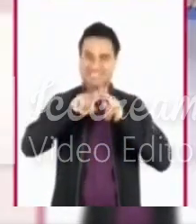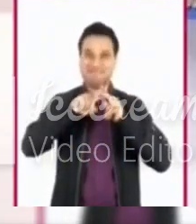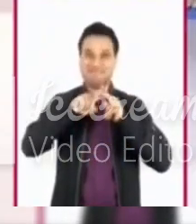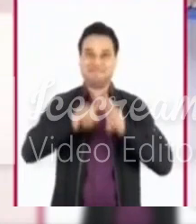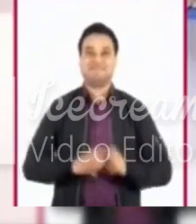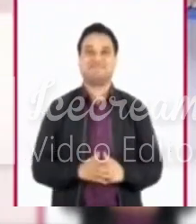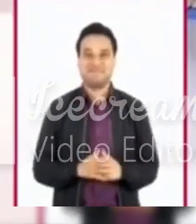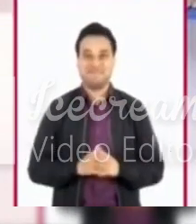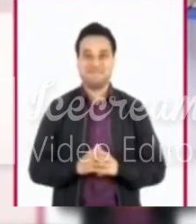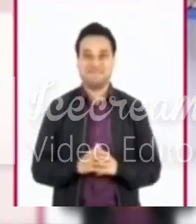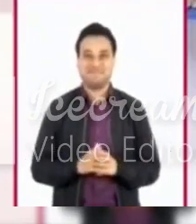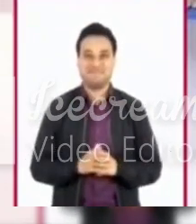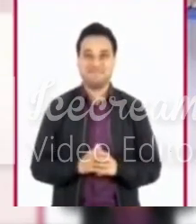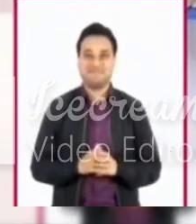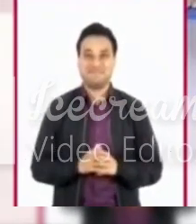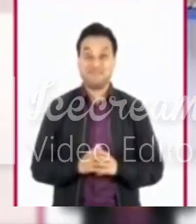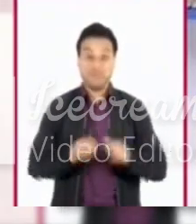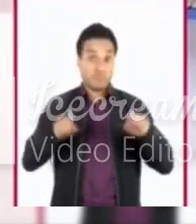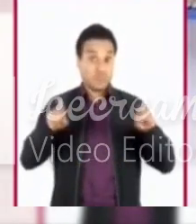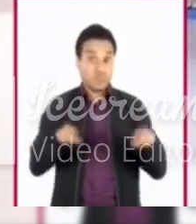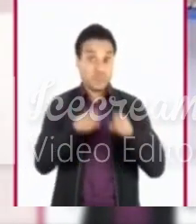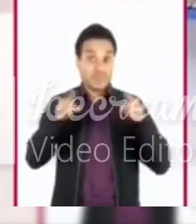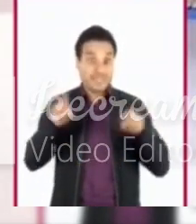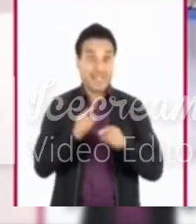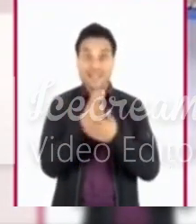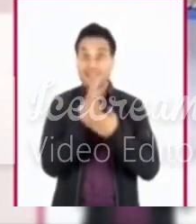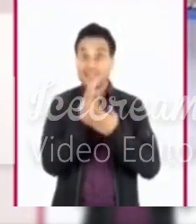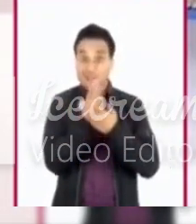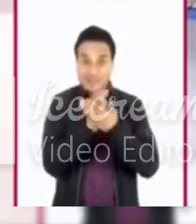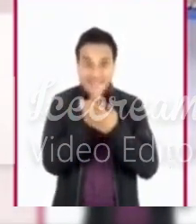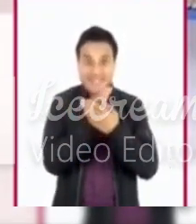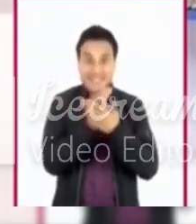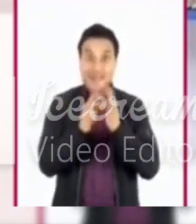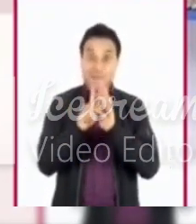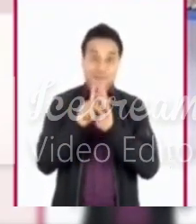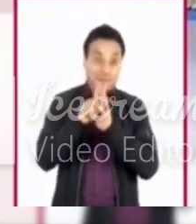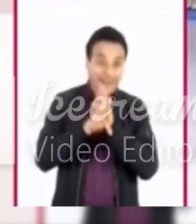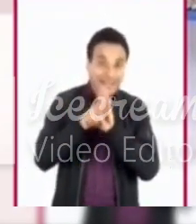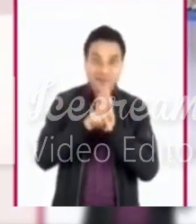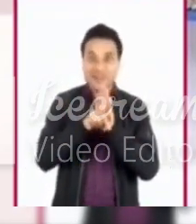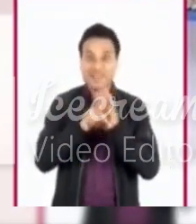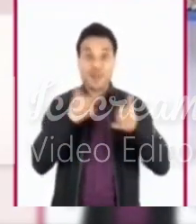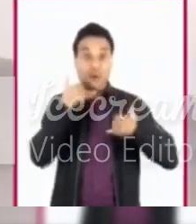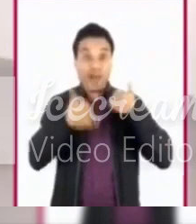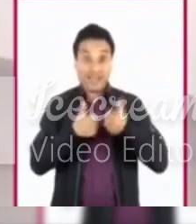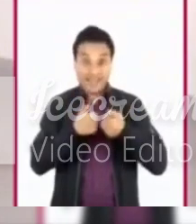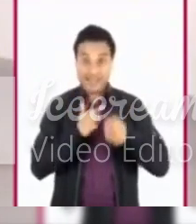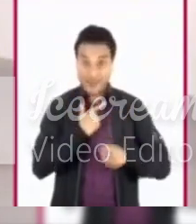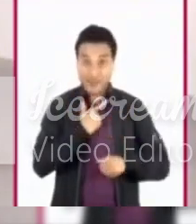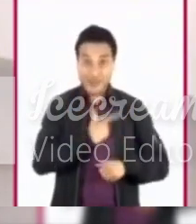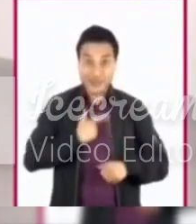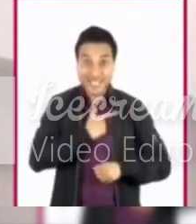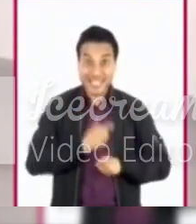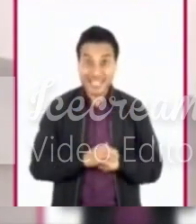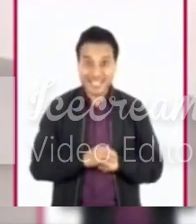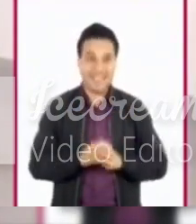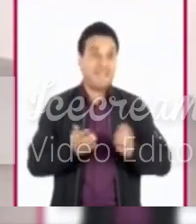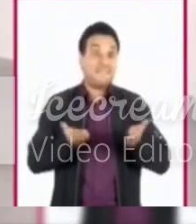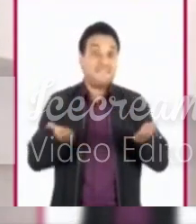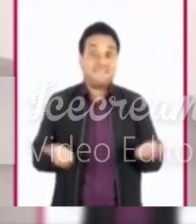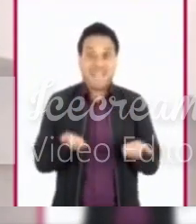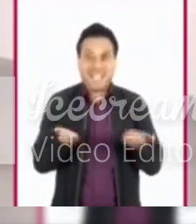¡Comenzamos! ¿Te gusta la música, dibujar, ver películas, jugar videojuegos?